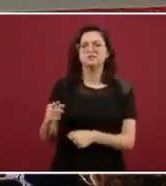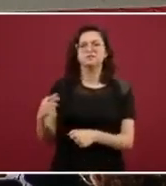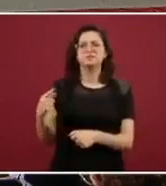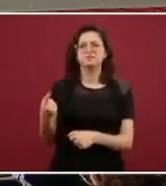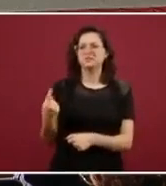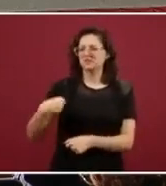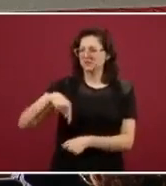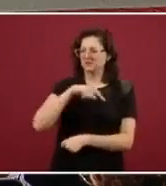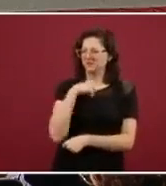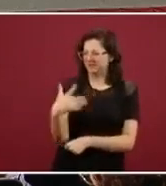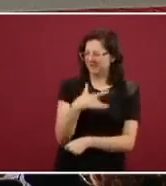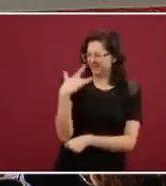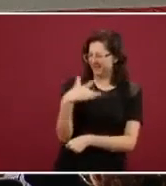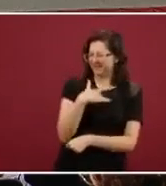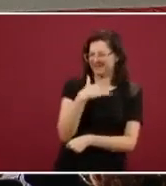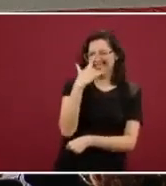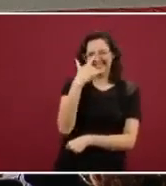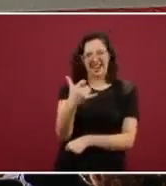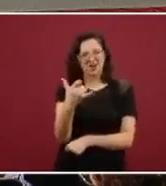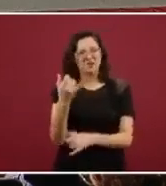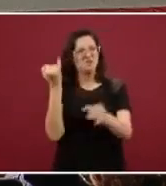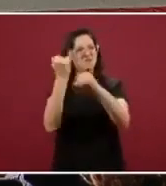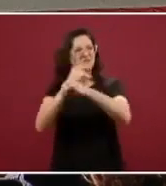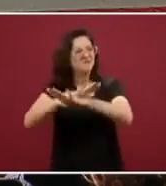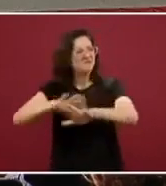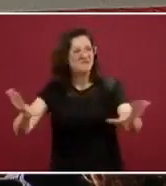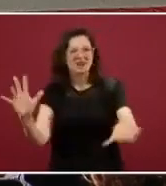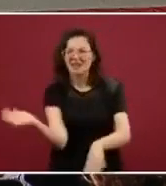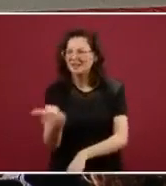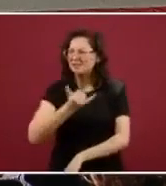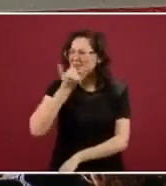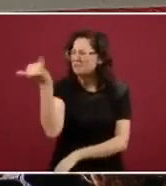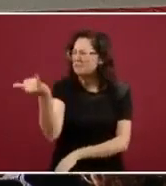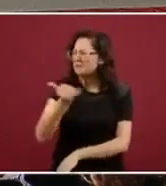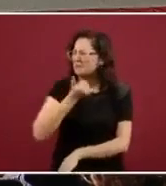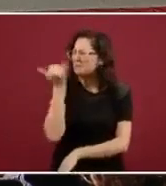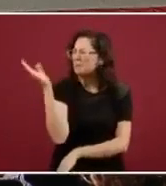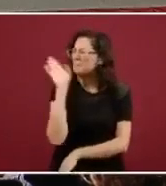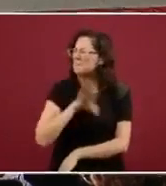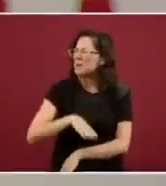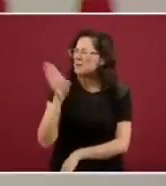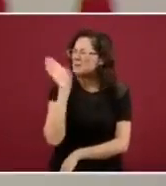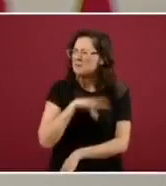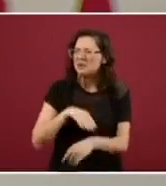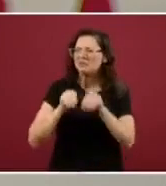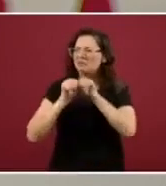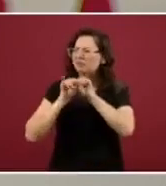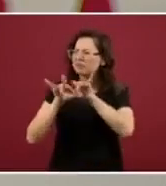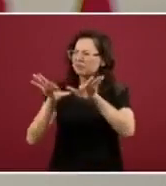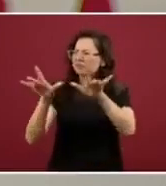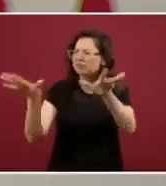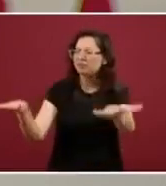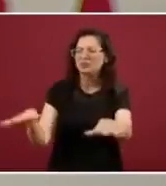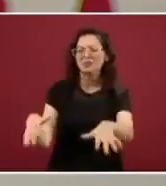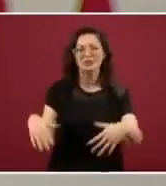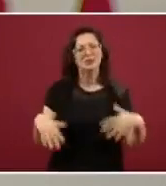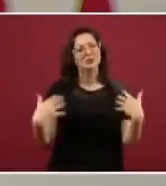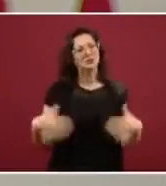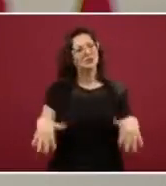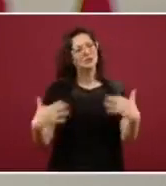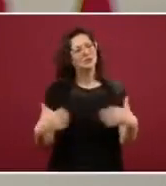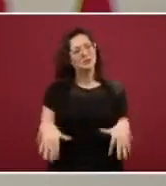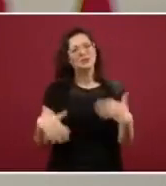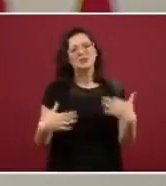este fenómeno de desinformación. Y nos llama la atención porque la desinformación, sabemos,